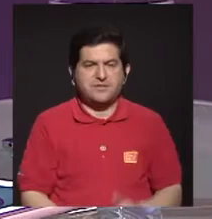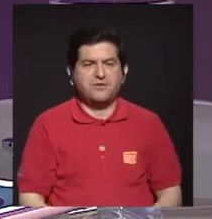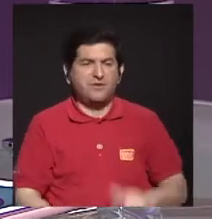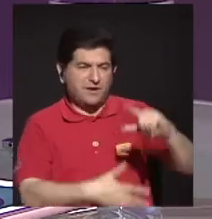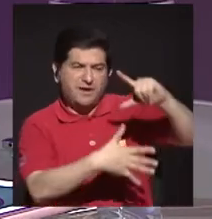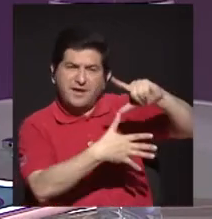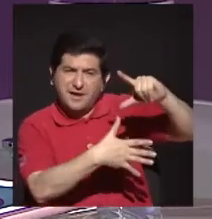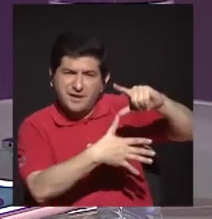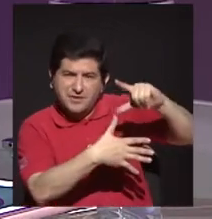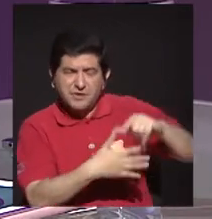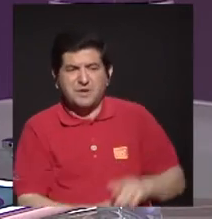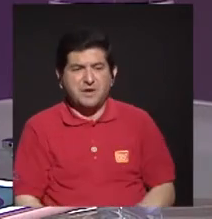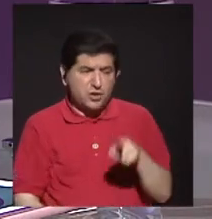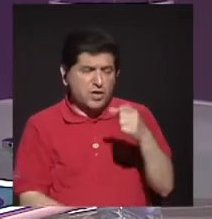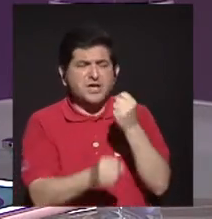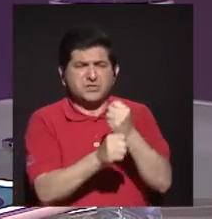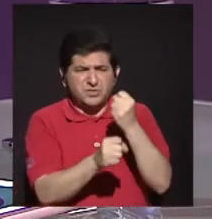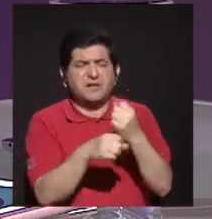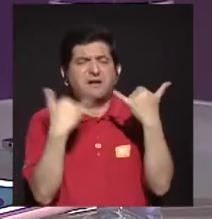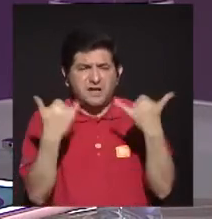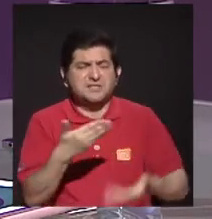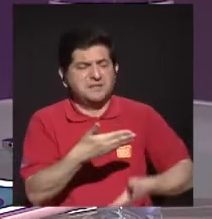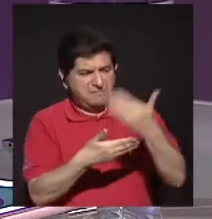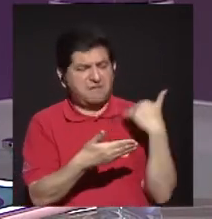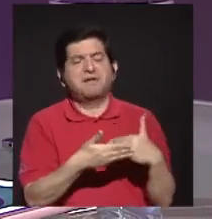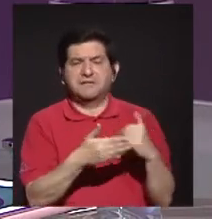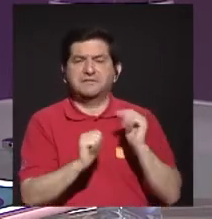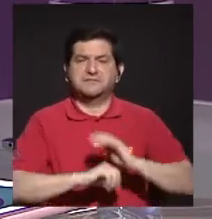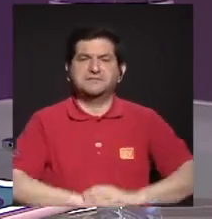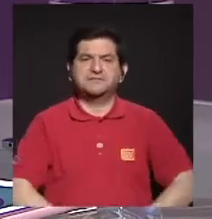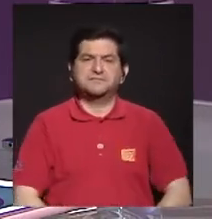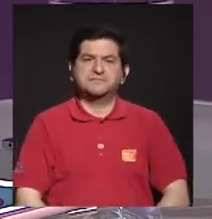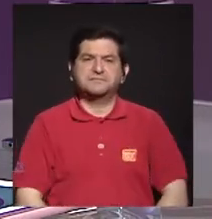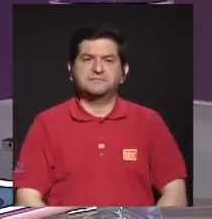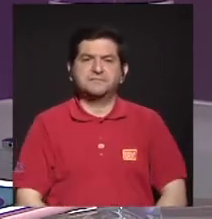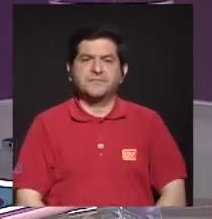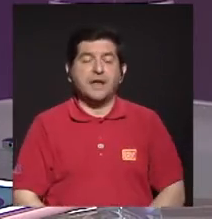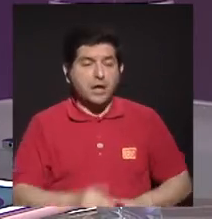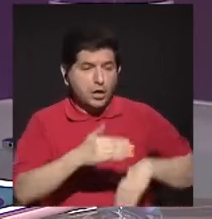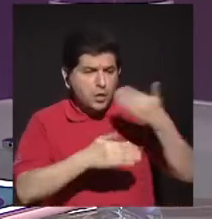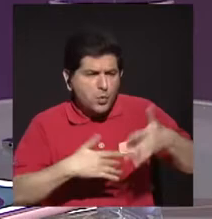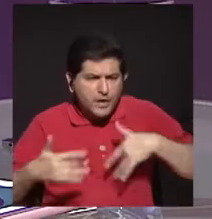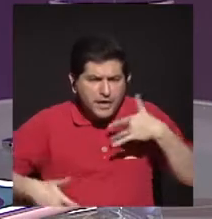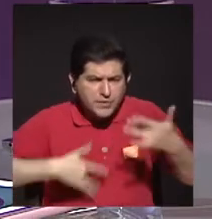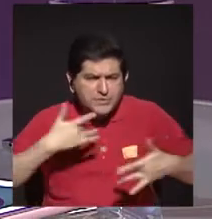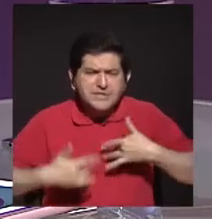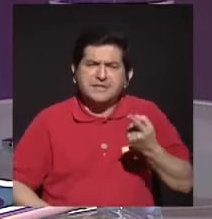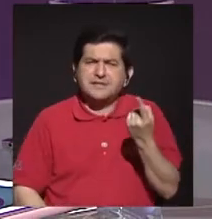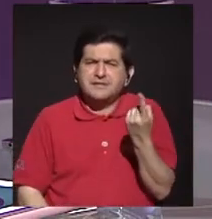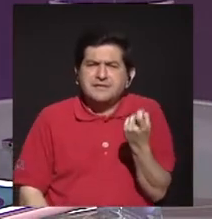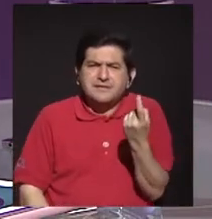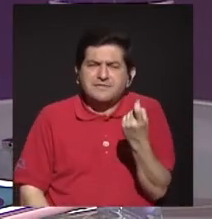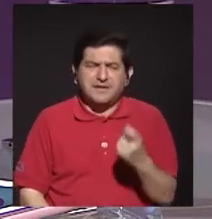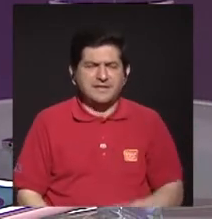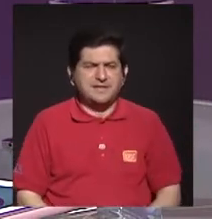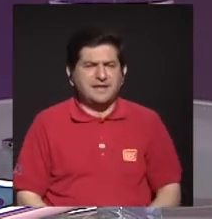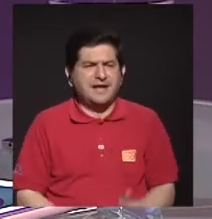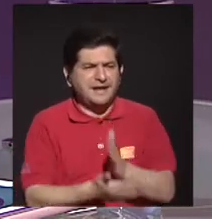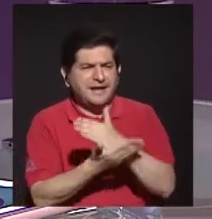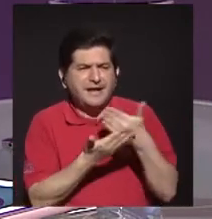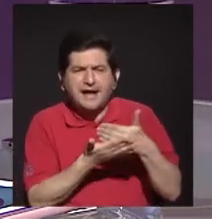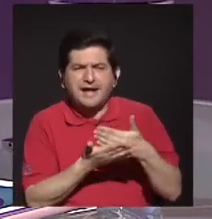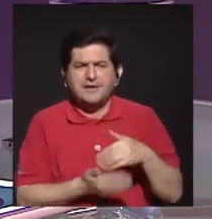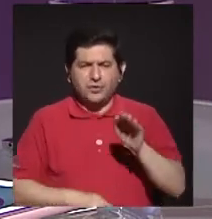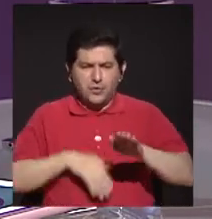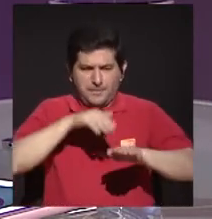Latina se ha trabajado muchísimo. Y después sentí que había que dar como un paso más allá.